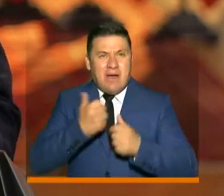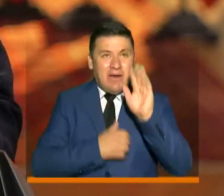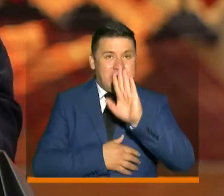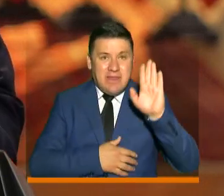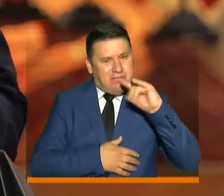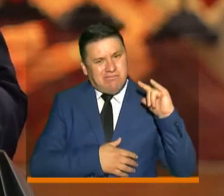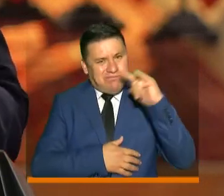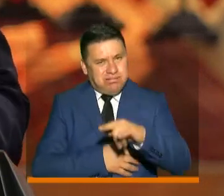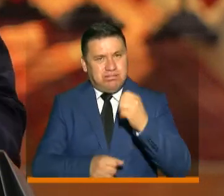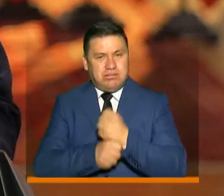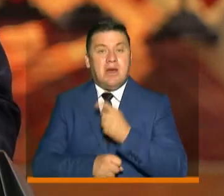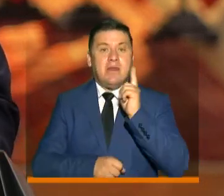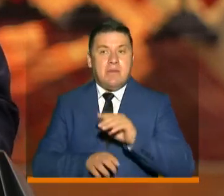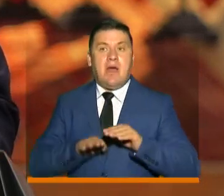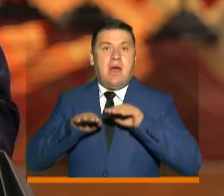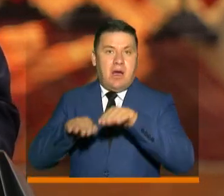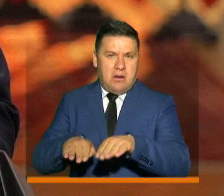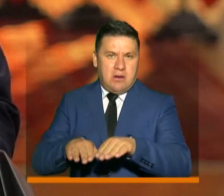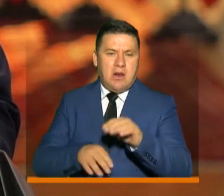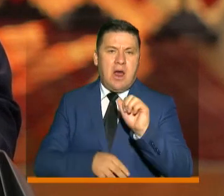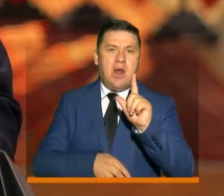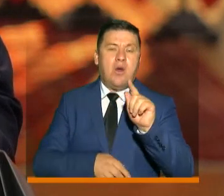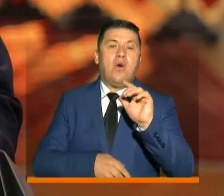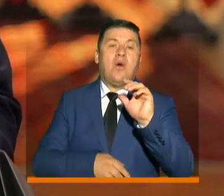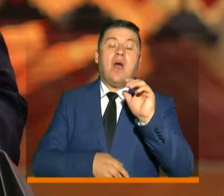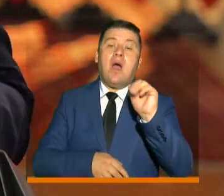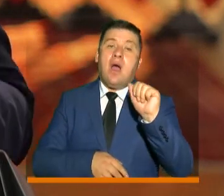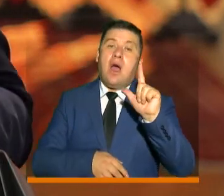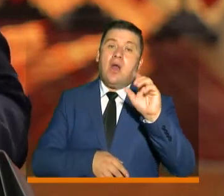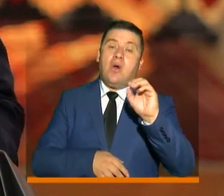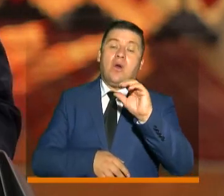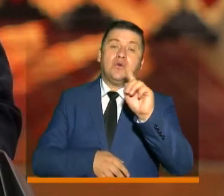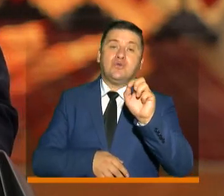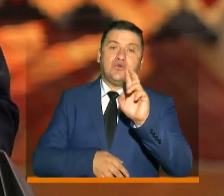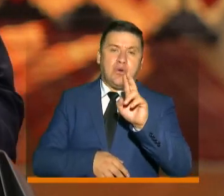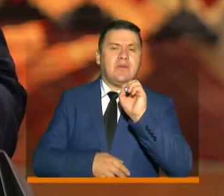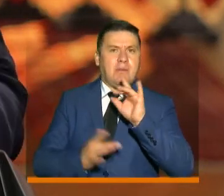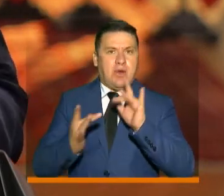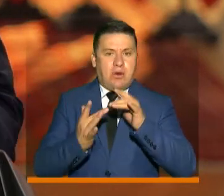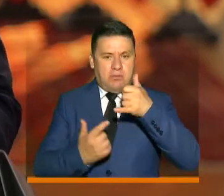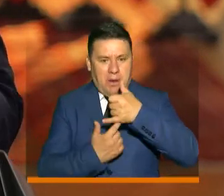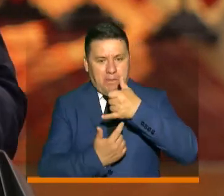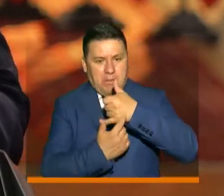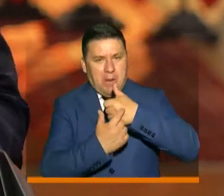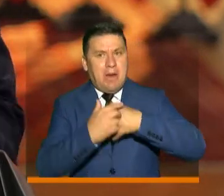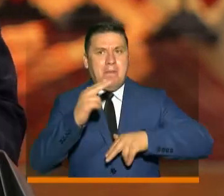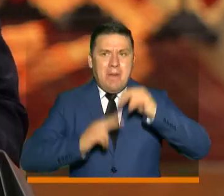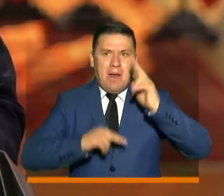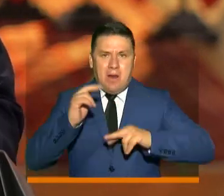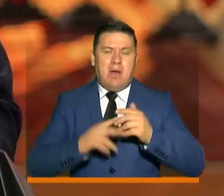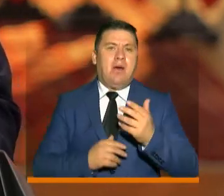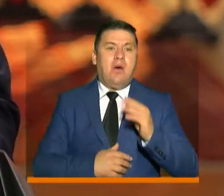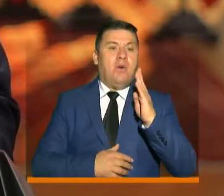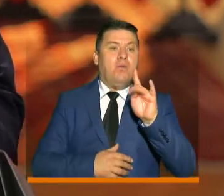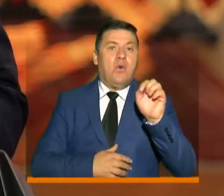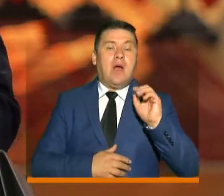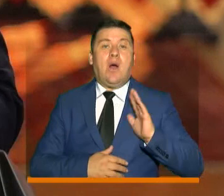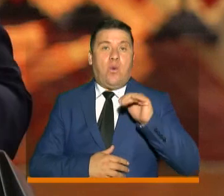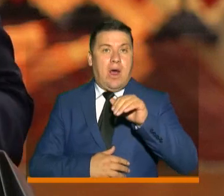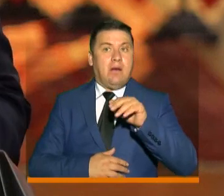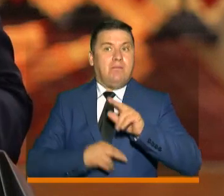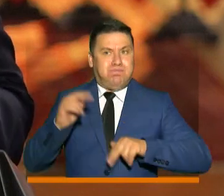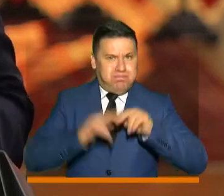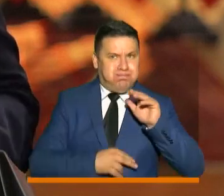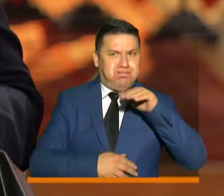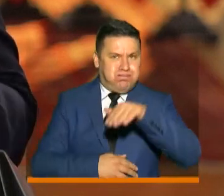también las autopistas como la luz sur continuaremos conectando al país con proyectos como buga buenaventura y